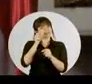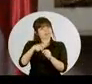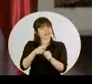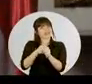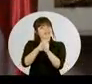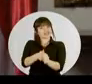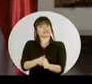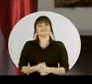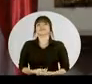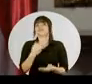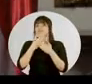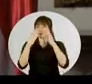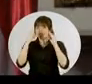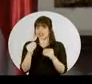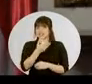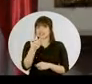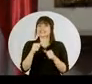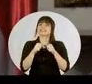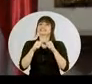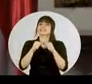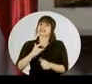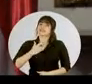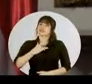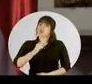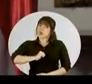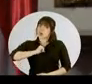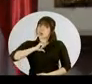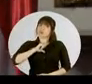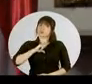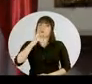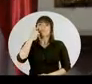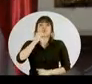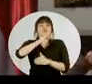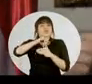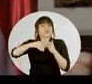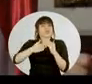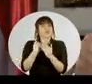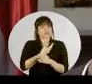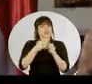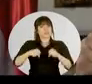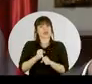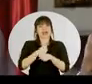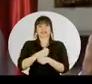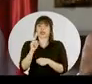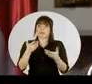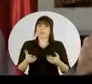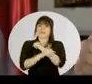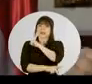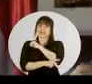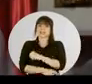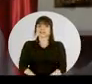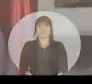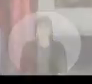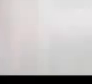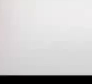que debemos seguir. Que pasen buenas noches y sigamos sintiendo orgullo por todo lo que podemos hacer como